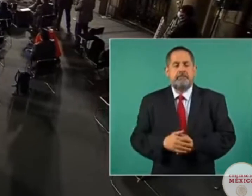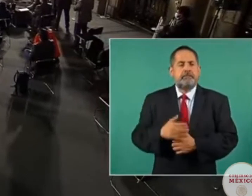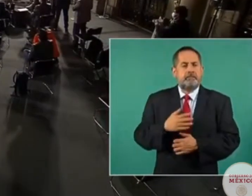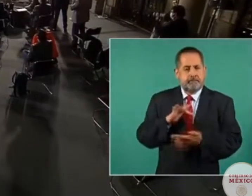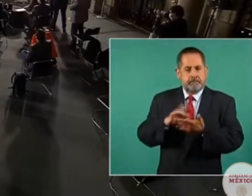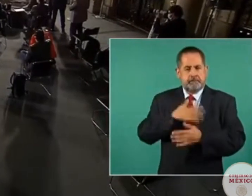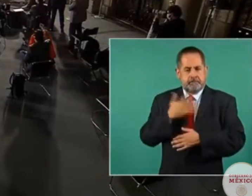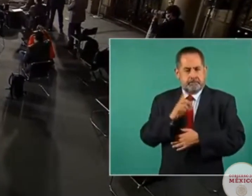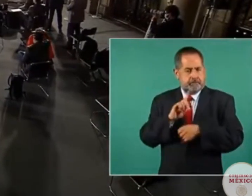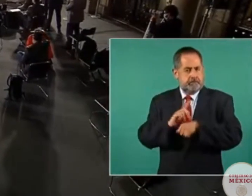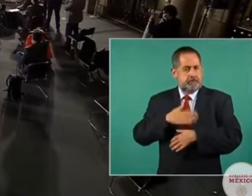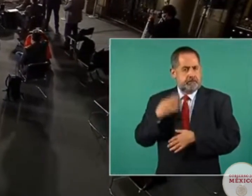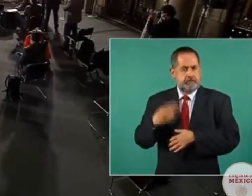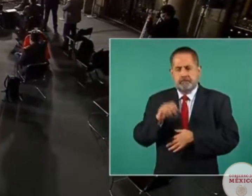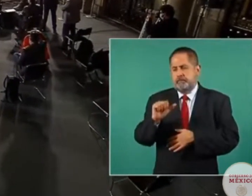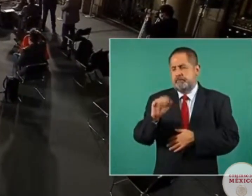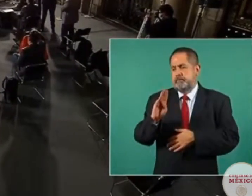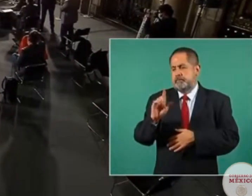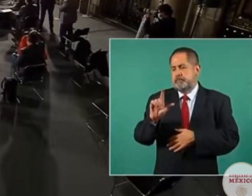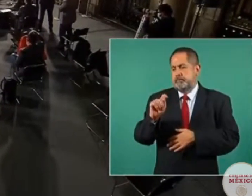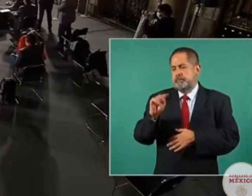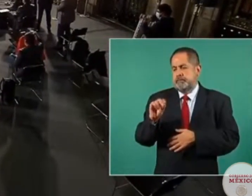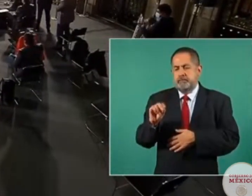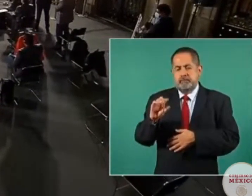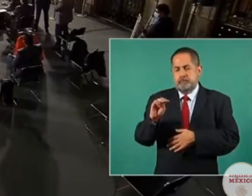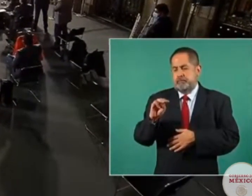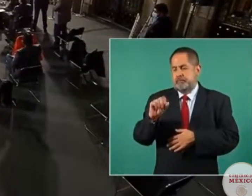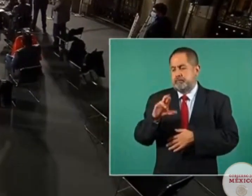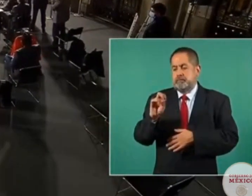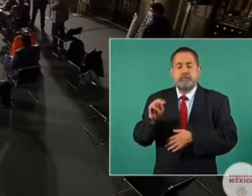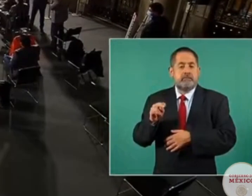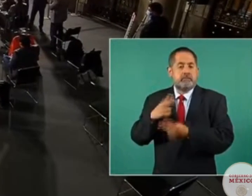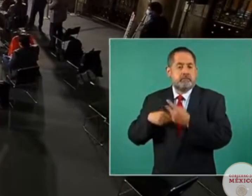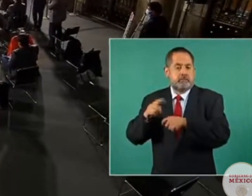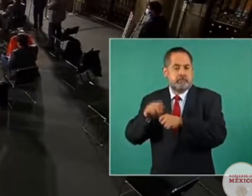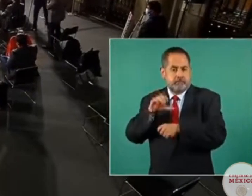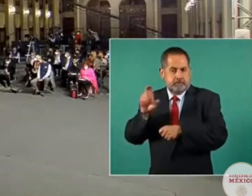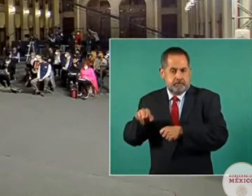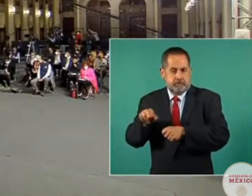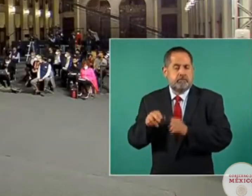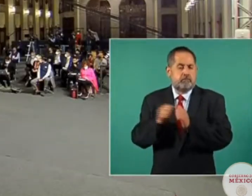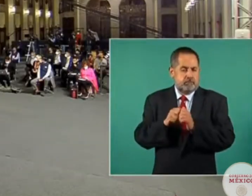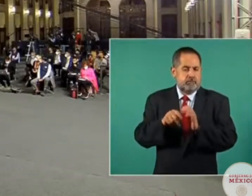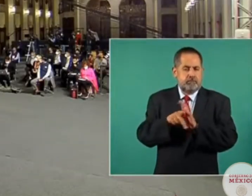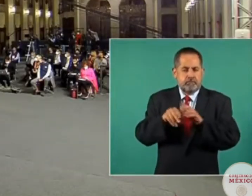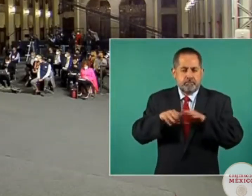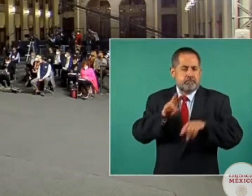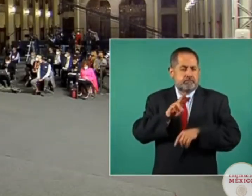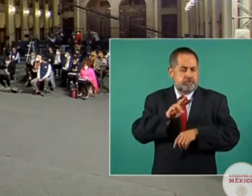Marroquín Espinosa, de JF Informa desde Cancún, frecuenciacat.com. Y desde mi portal de Querétaro es